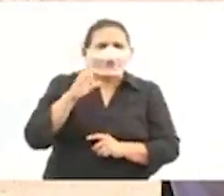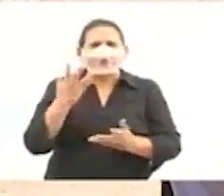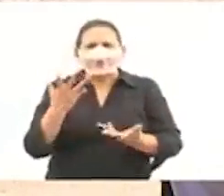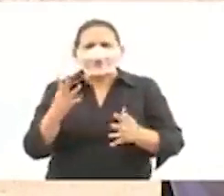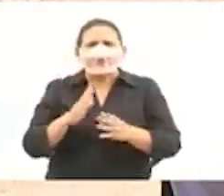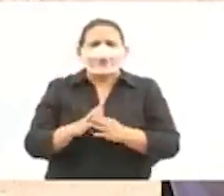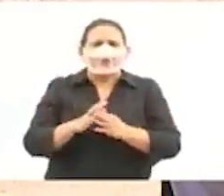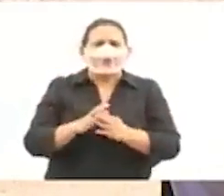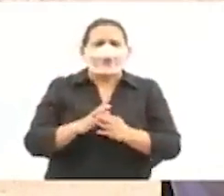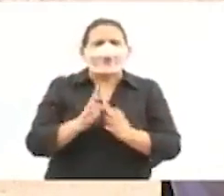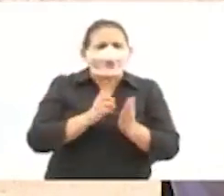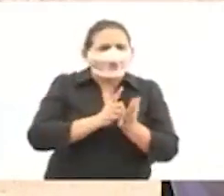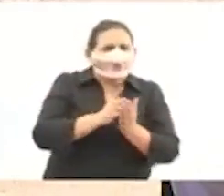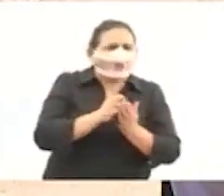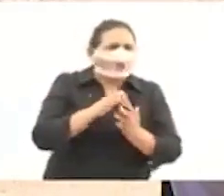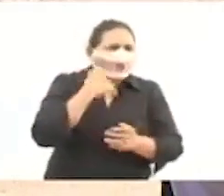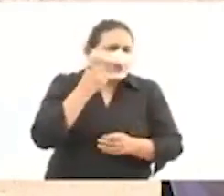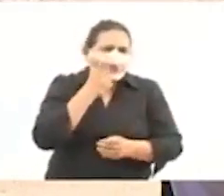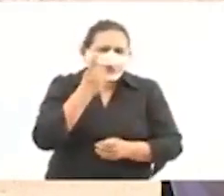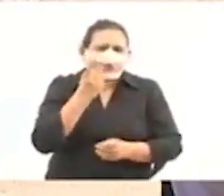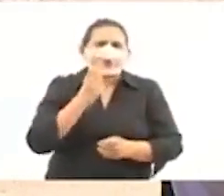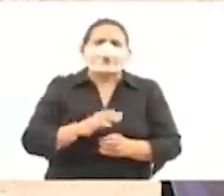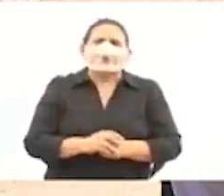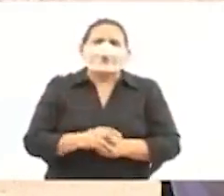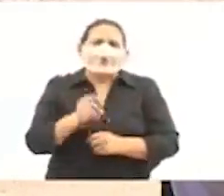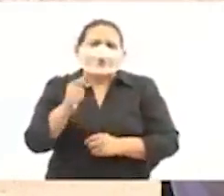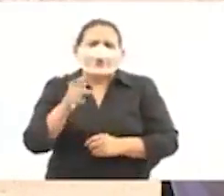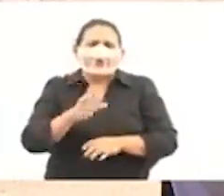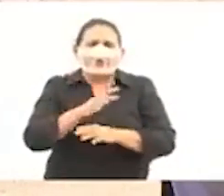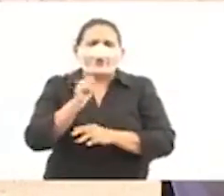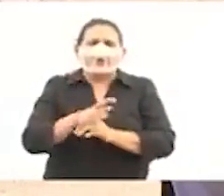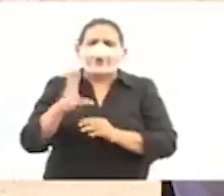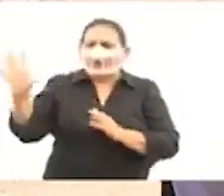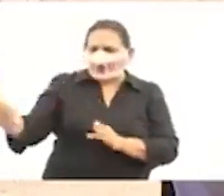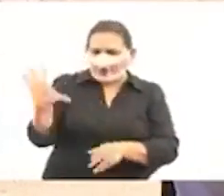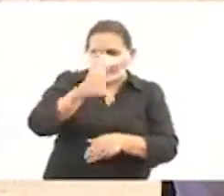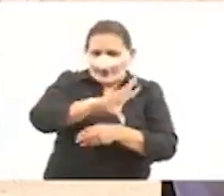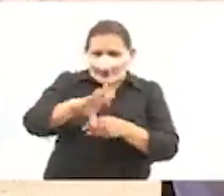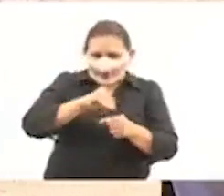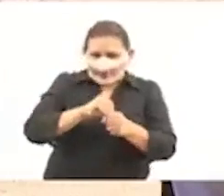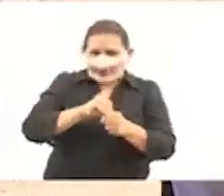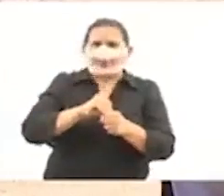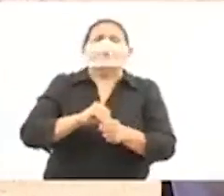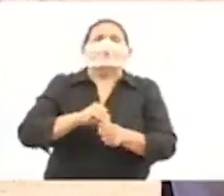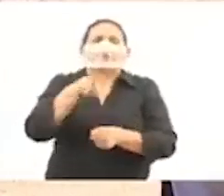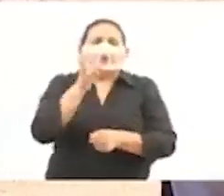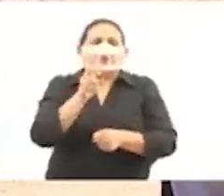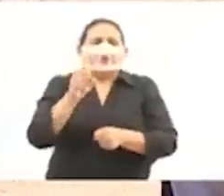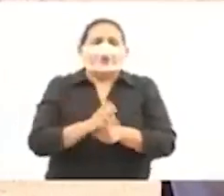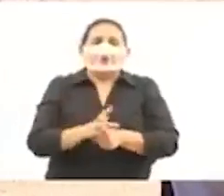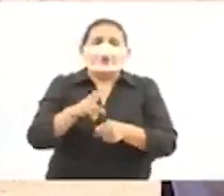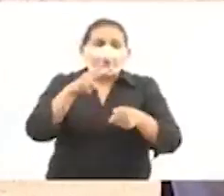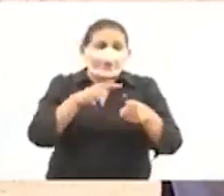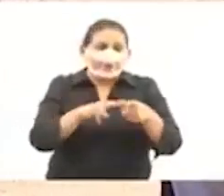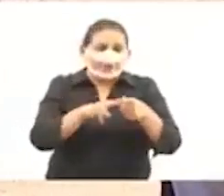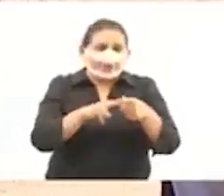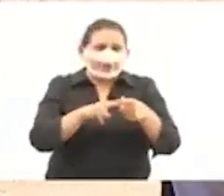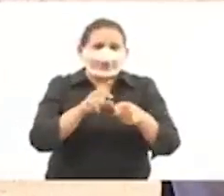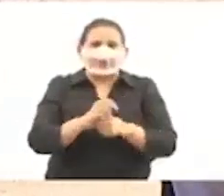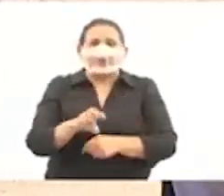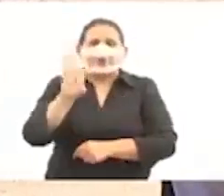quiero darles alguna información un poquito complementando lo que decía benigno este es un parque de